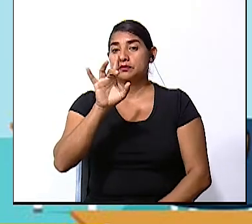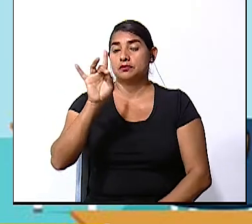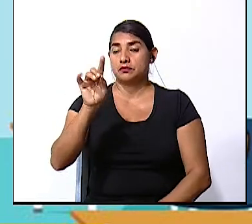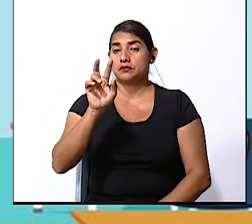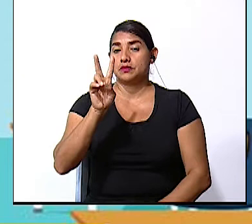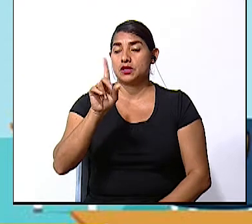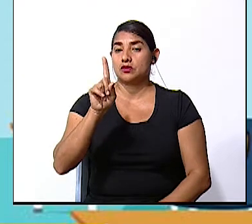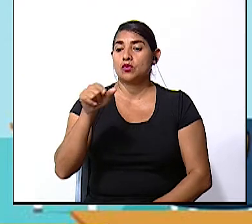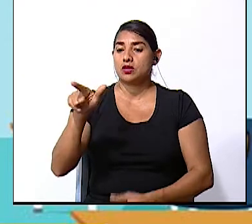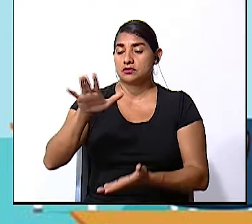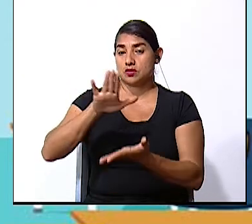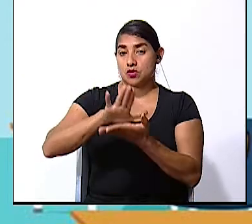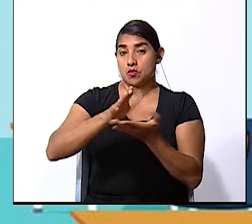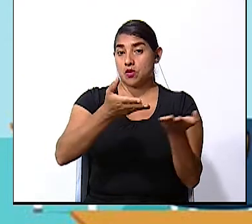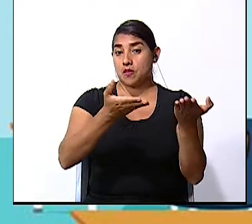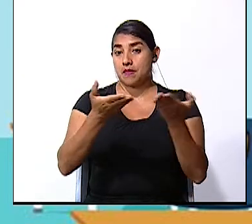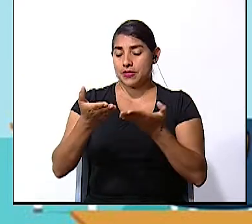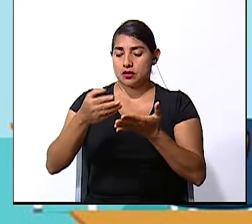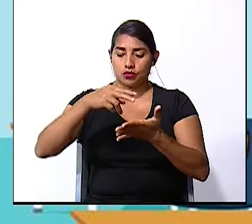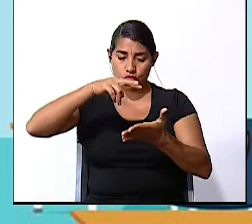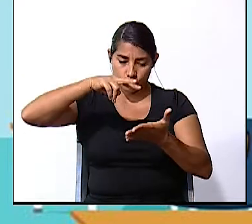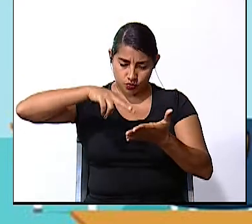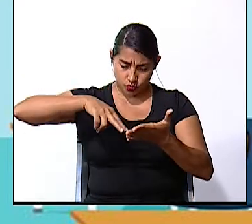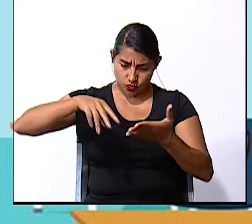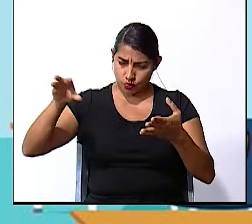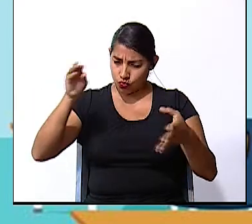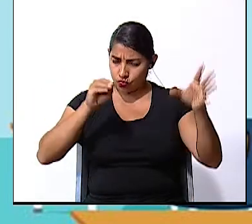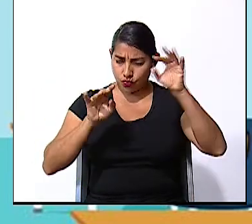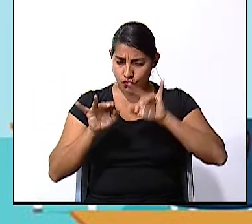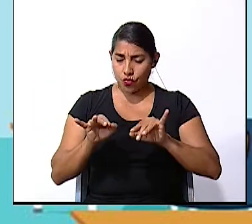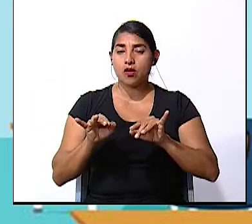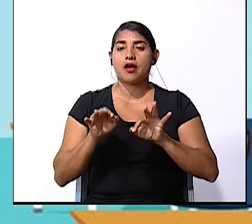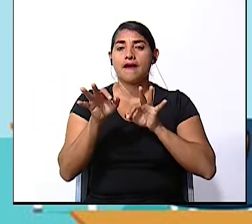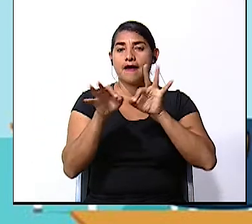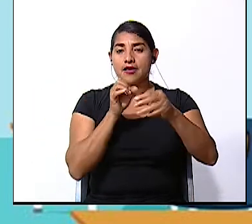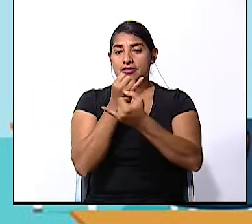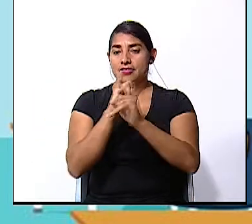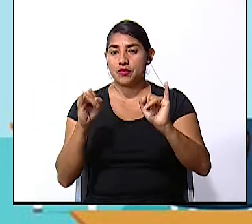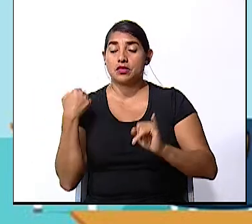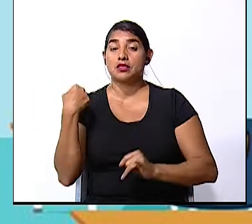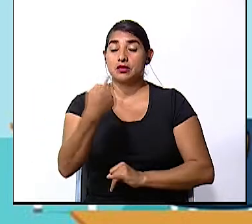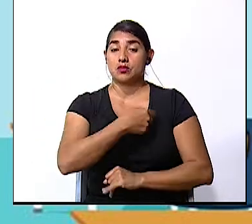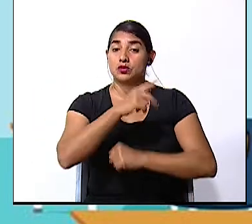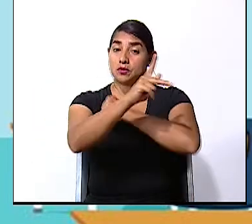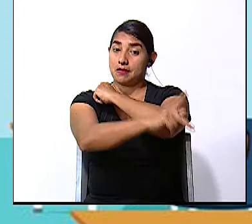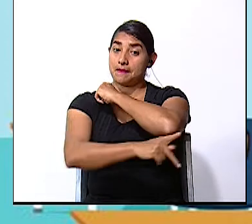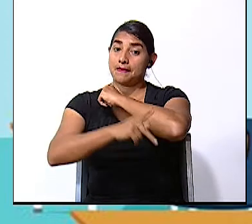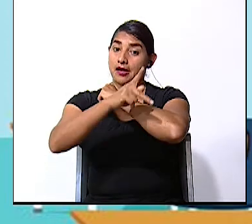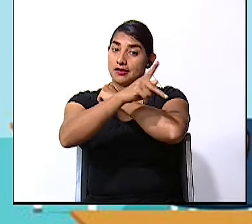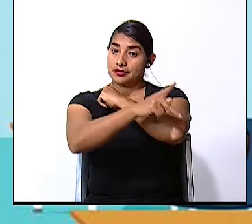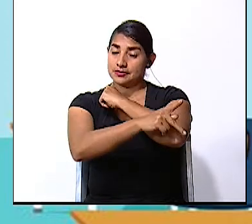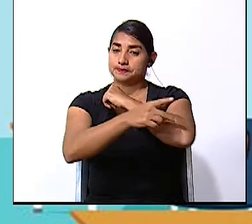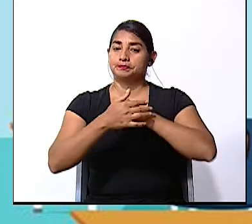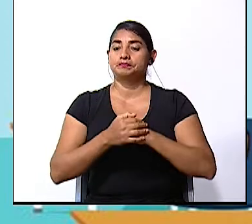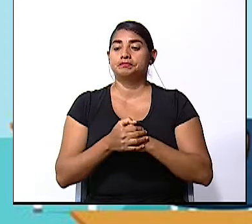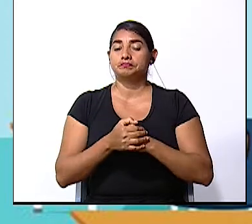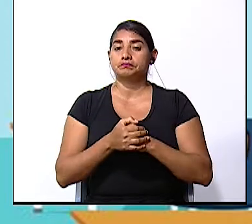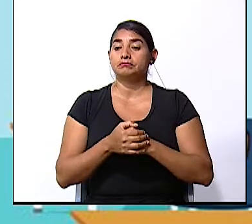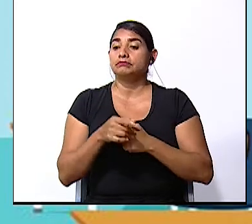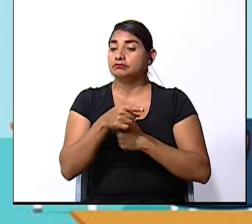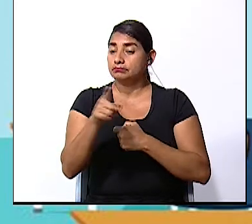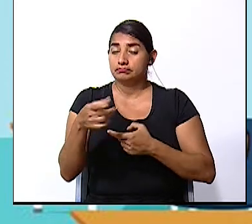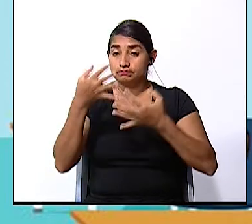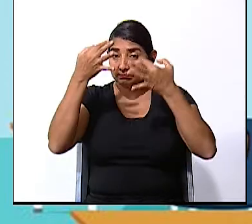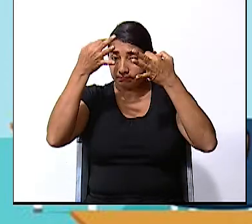Este documento vino a consolidar la independencia de nuestro país. Al